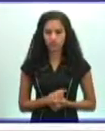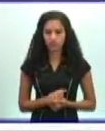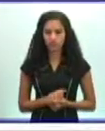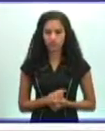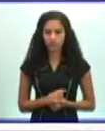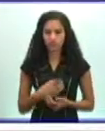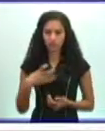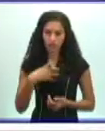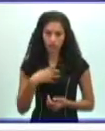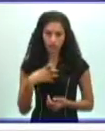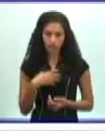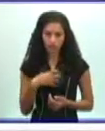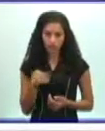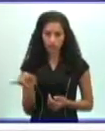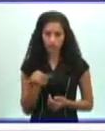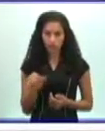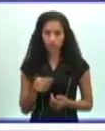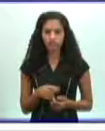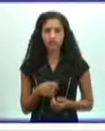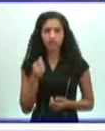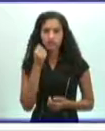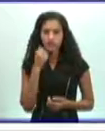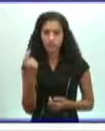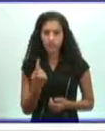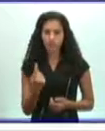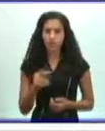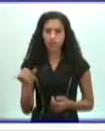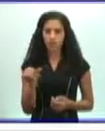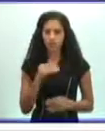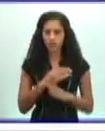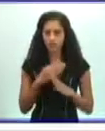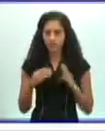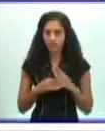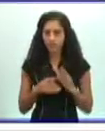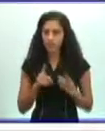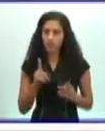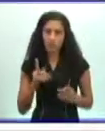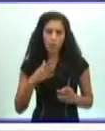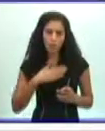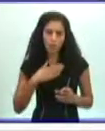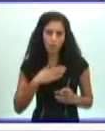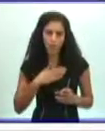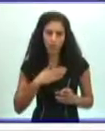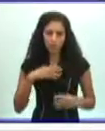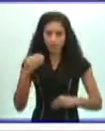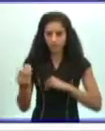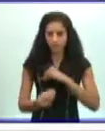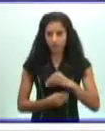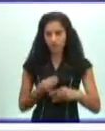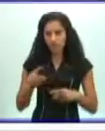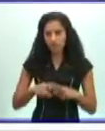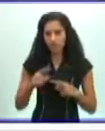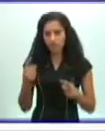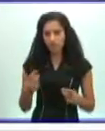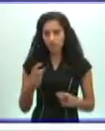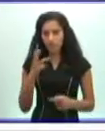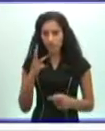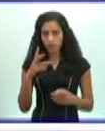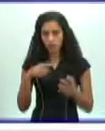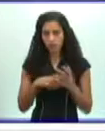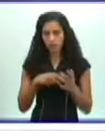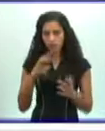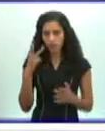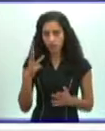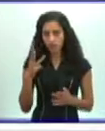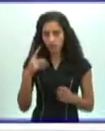Y aquí te lo muestro. También la fracción impropia ya la convertimos, porque 3 por 3 más 1 nos